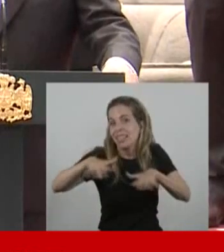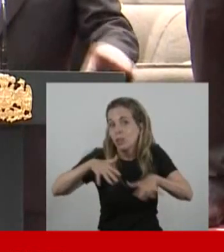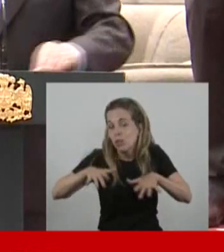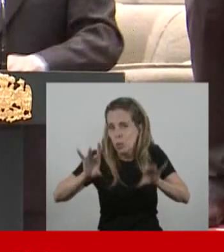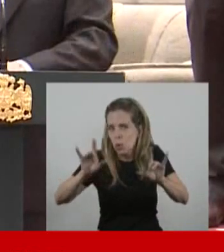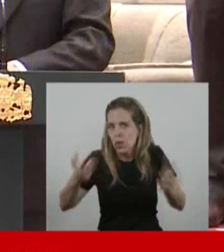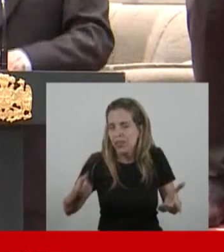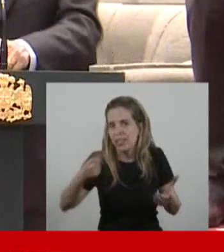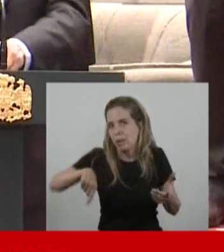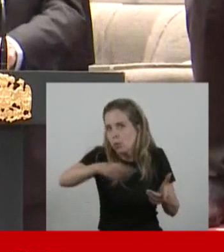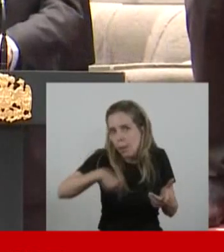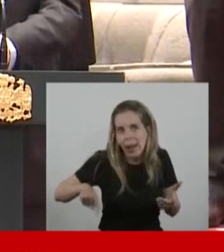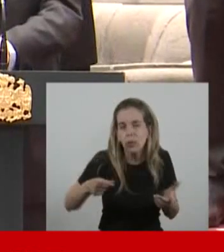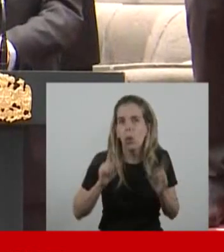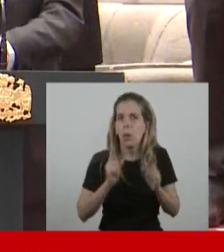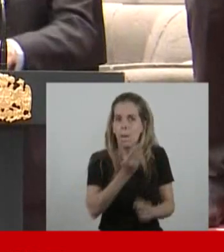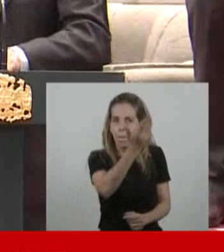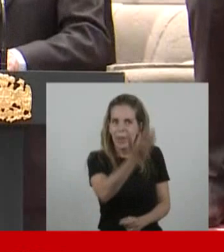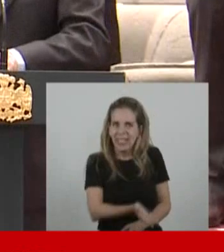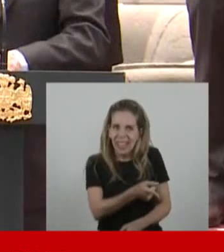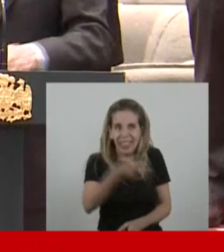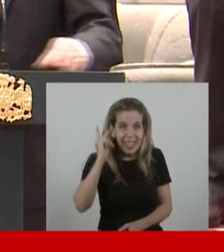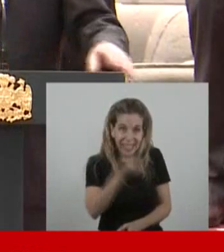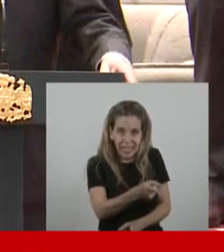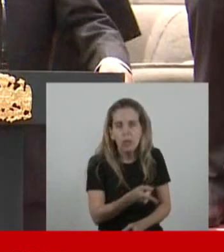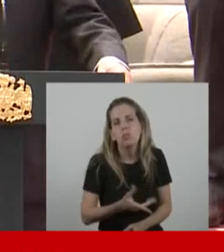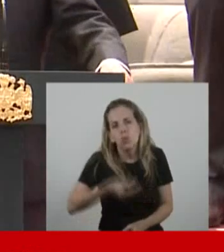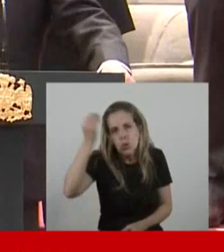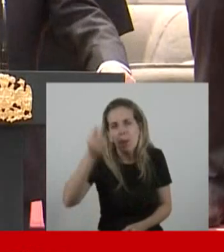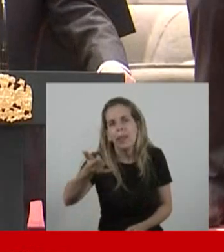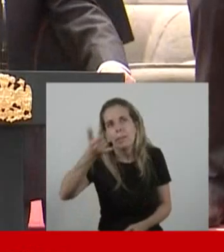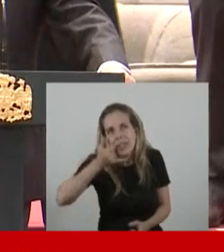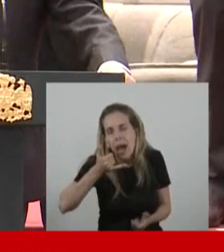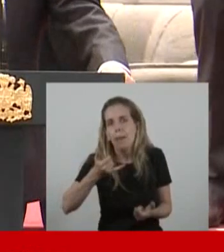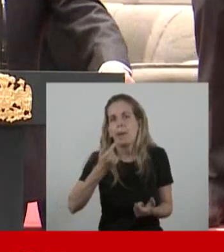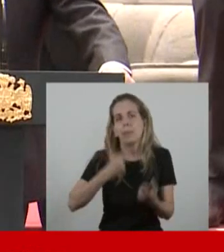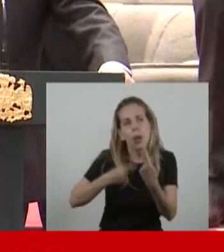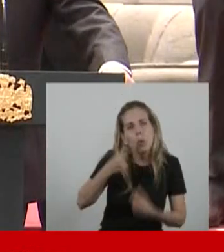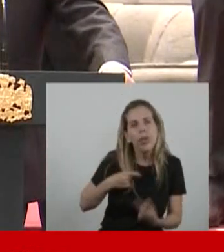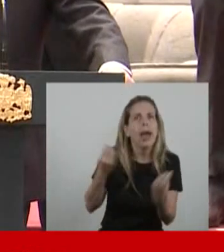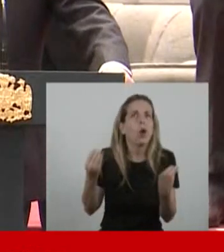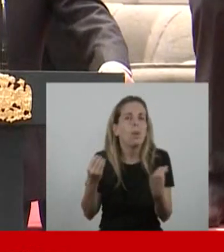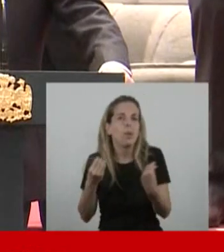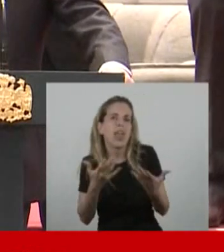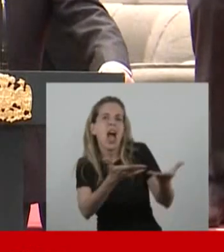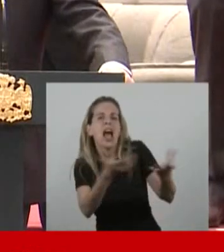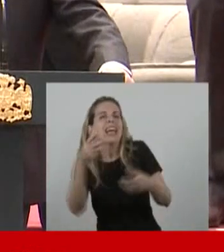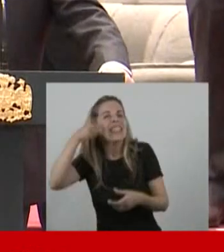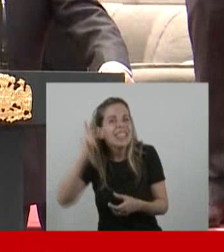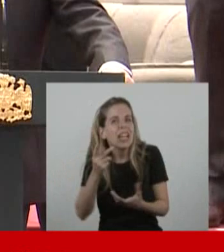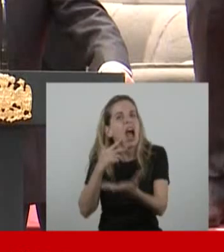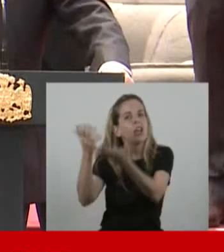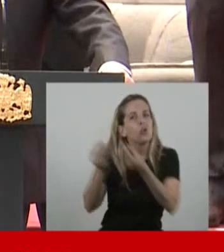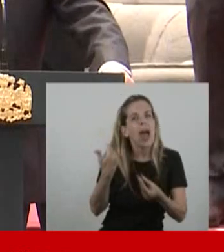difícil también el presidente me llamó más de una vez para preguntarme qué podía hacer por nosotros y qué podíamos